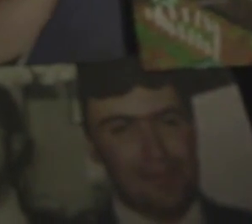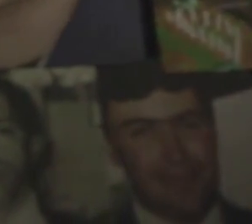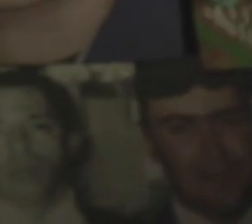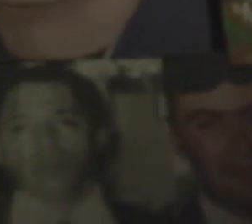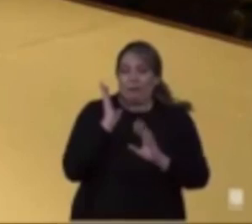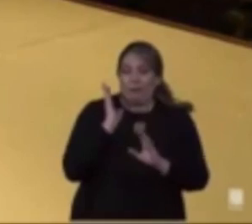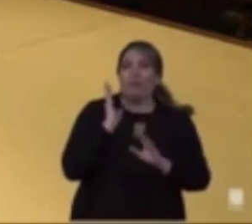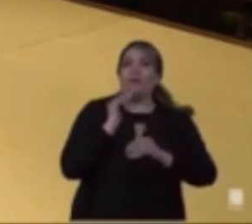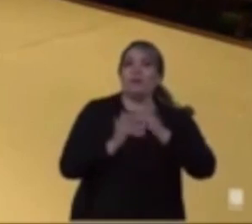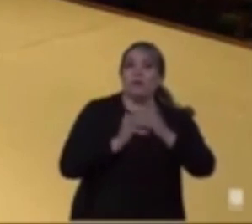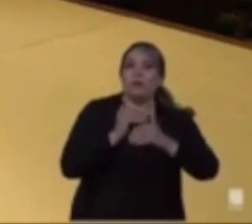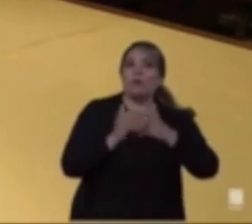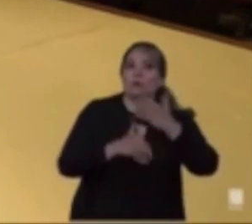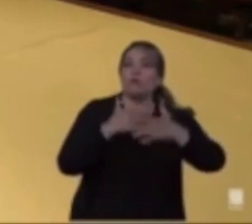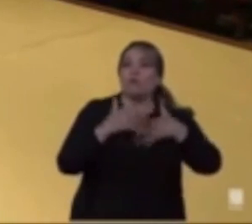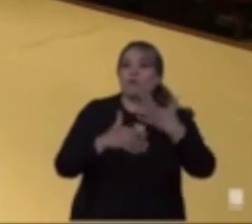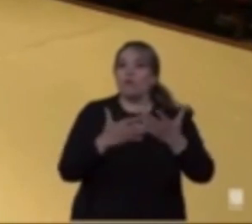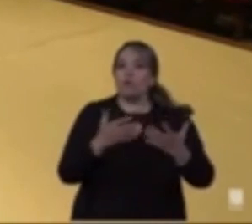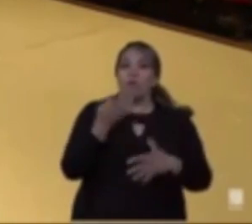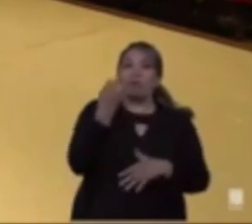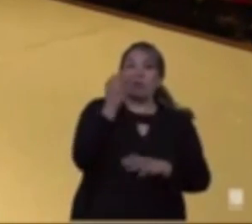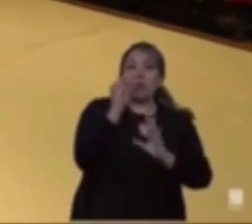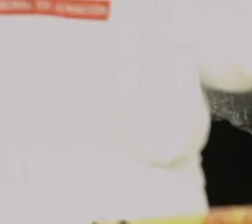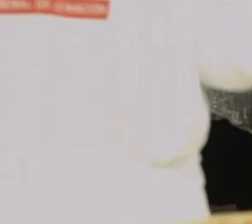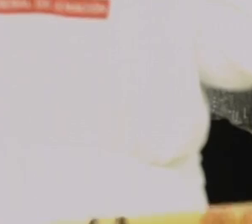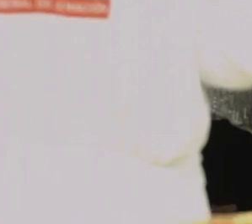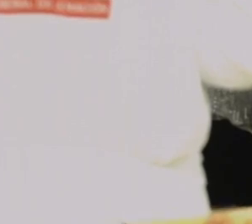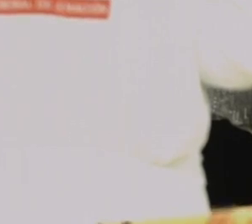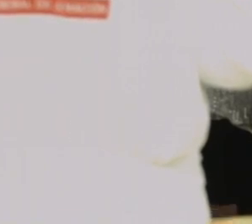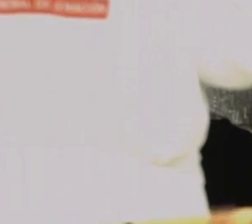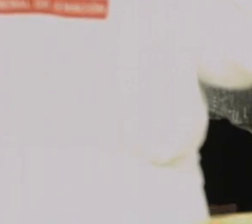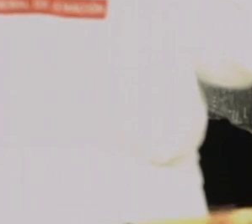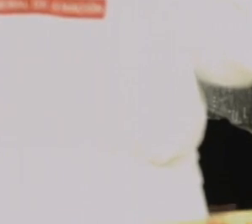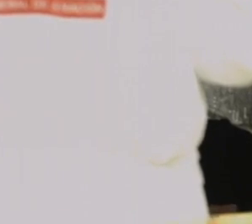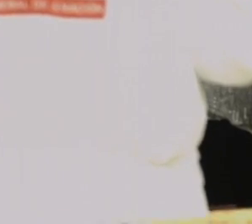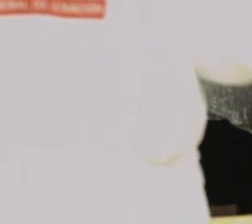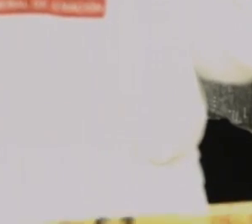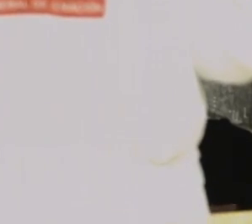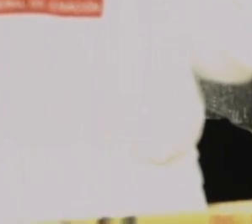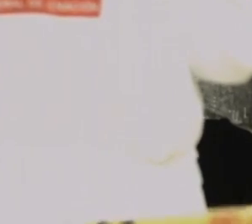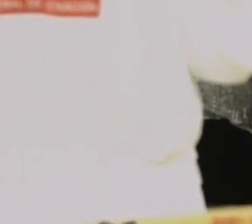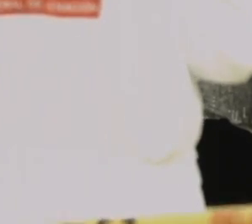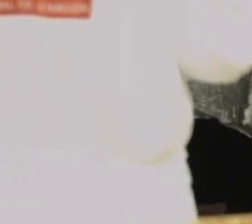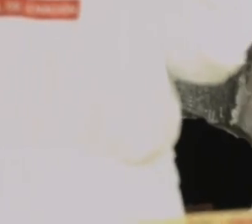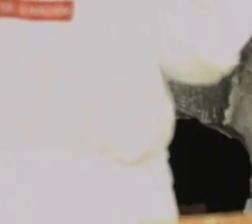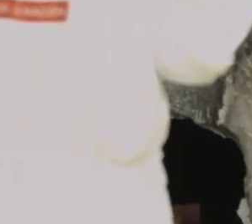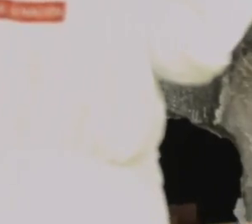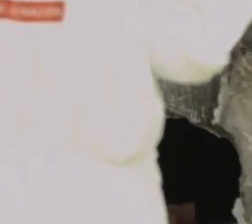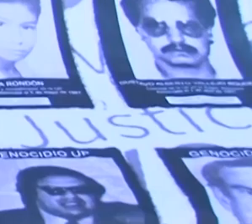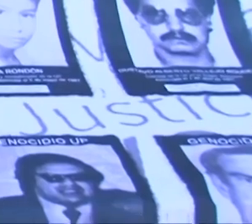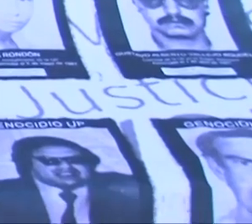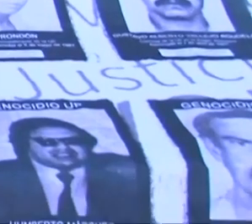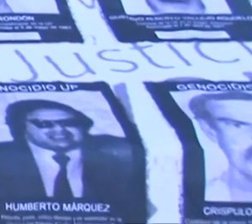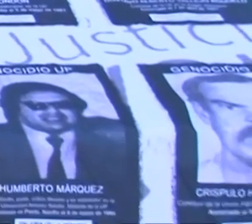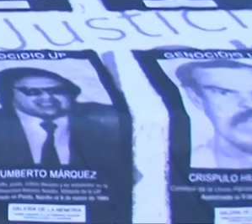ha escuchado, hemos oído a más de 30.000 víctimas. 800 páginas relatan violaciones de los derechos humanos que provocaron